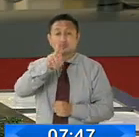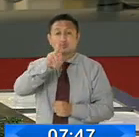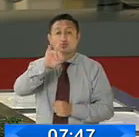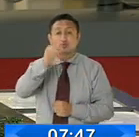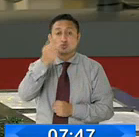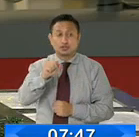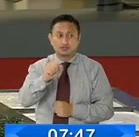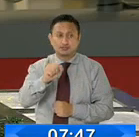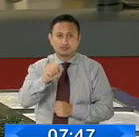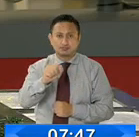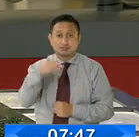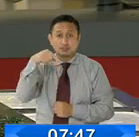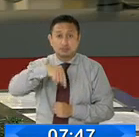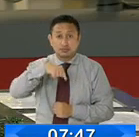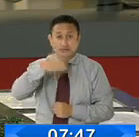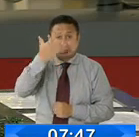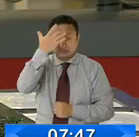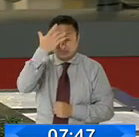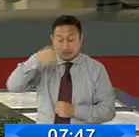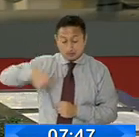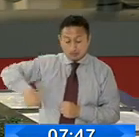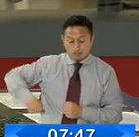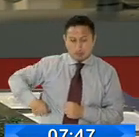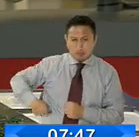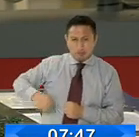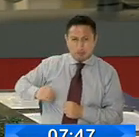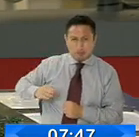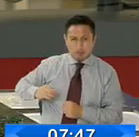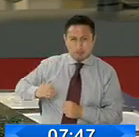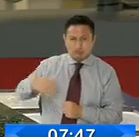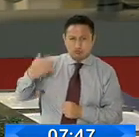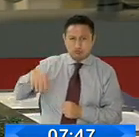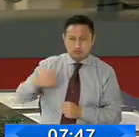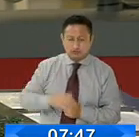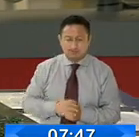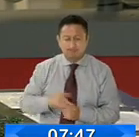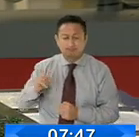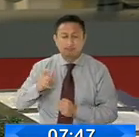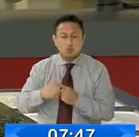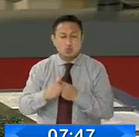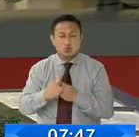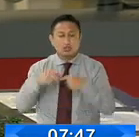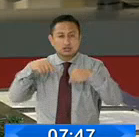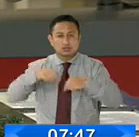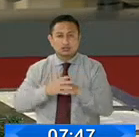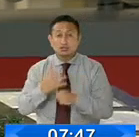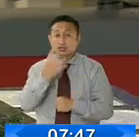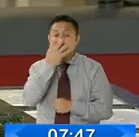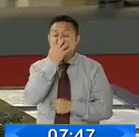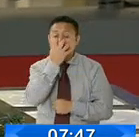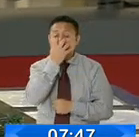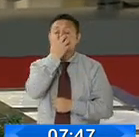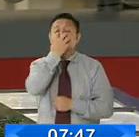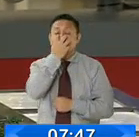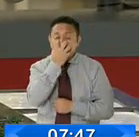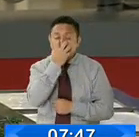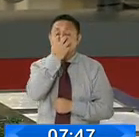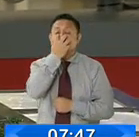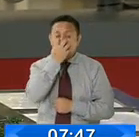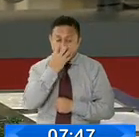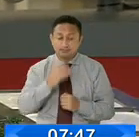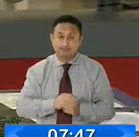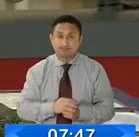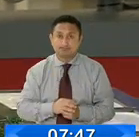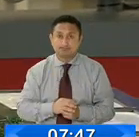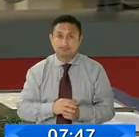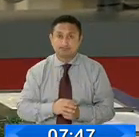36 años, quien padece insuficiencia pulmonar y requiere con urgencias unos tanques de oxígeno.